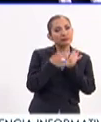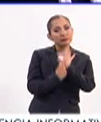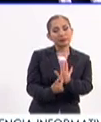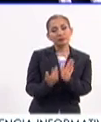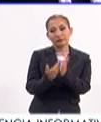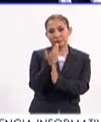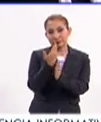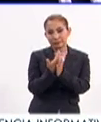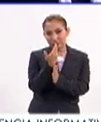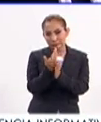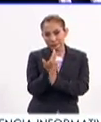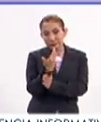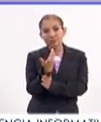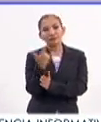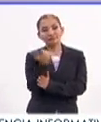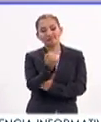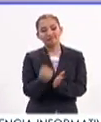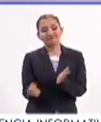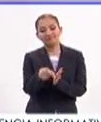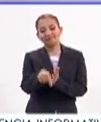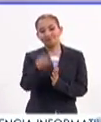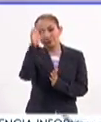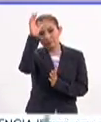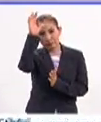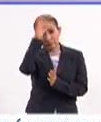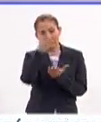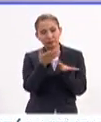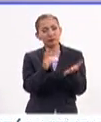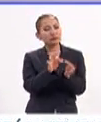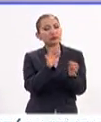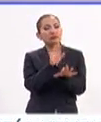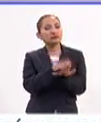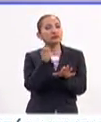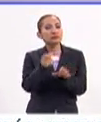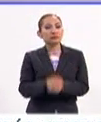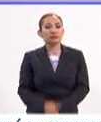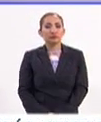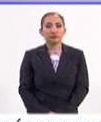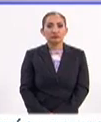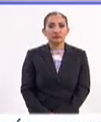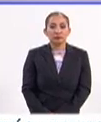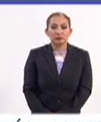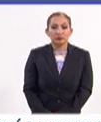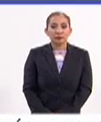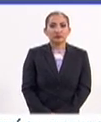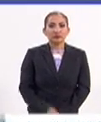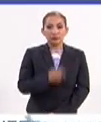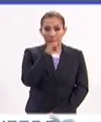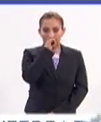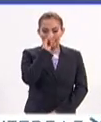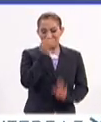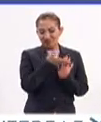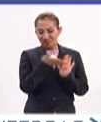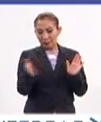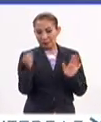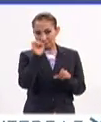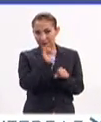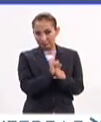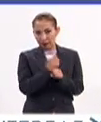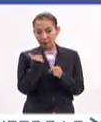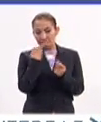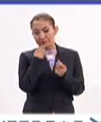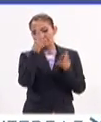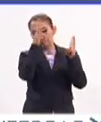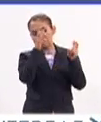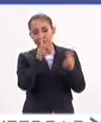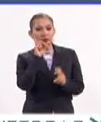mostrarnos esta mañana. Qué mujer destacada dentro de la ciencia, pero bueno, platícanos tú de qué se trata. Sí, bueno, a lo largo de estas semanas hemos